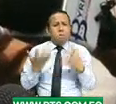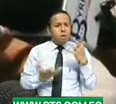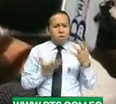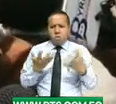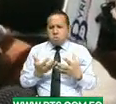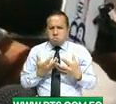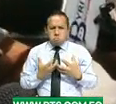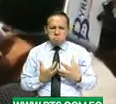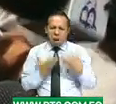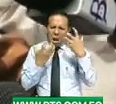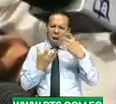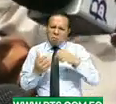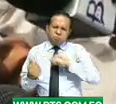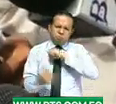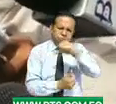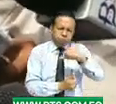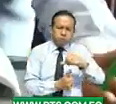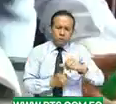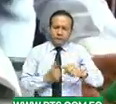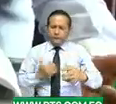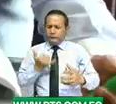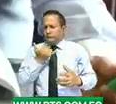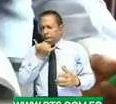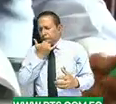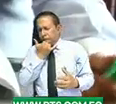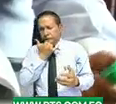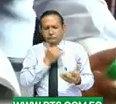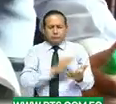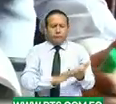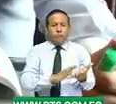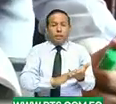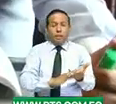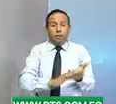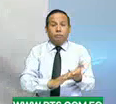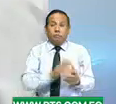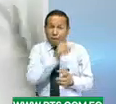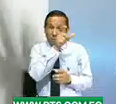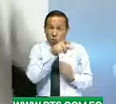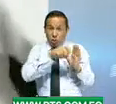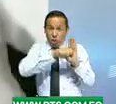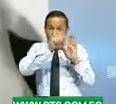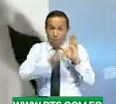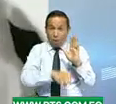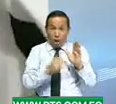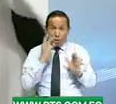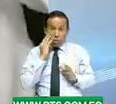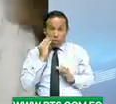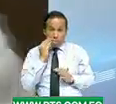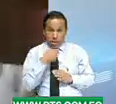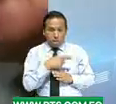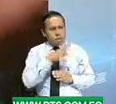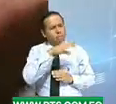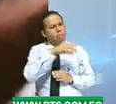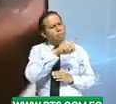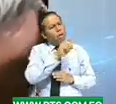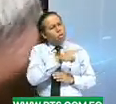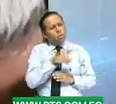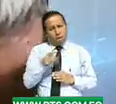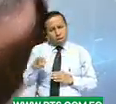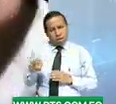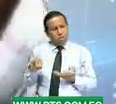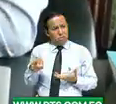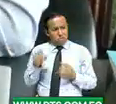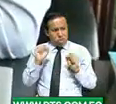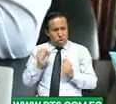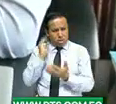violencia, de lo cual me arrepiento. Consultamos con un jurista para saber si la actuación del funcionario puede ser causal de